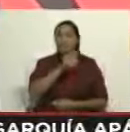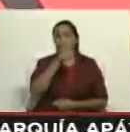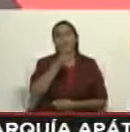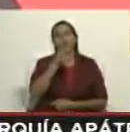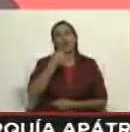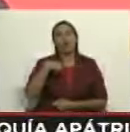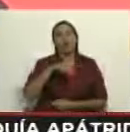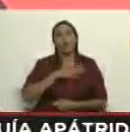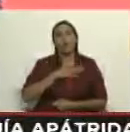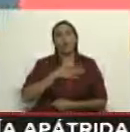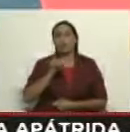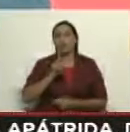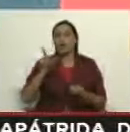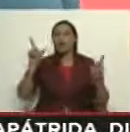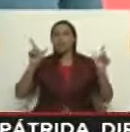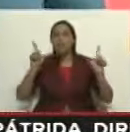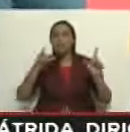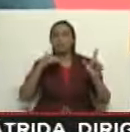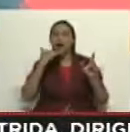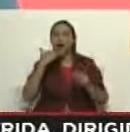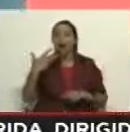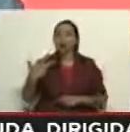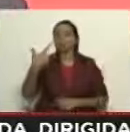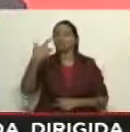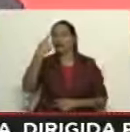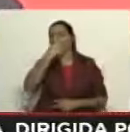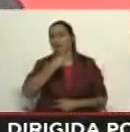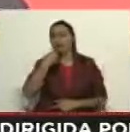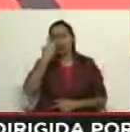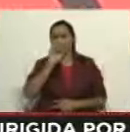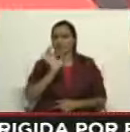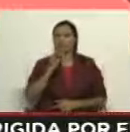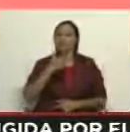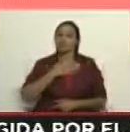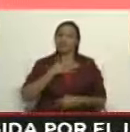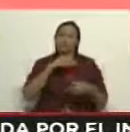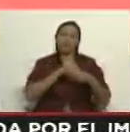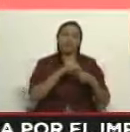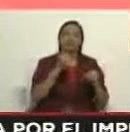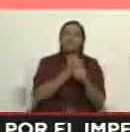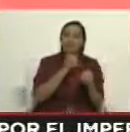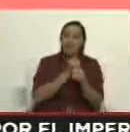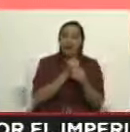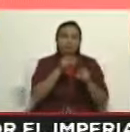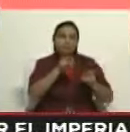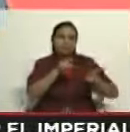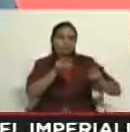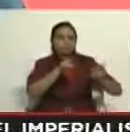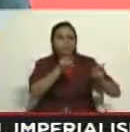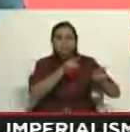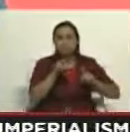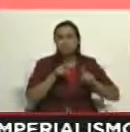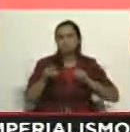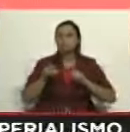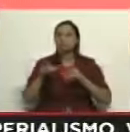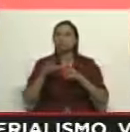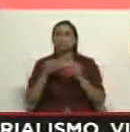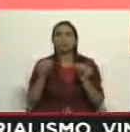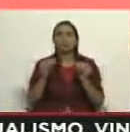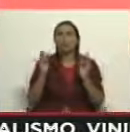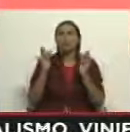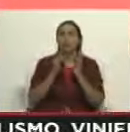no aparecía por ningún lado, pero hacía el trabajo que era llevar todos